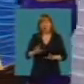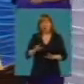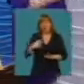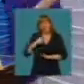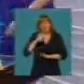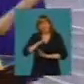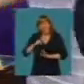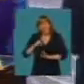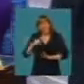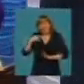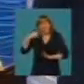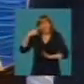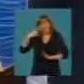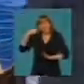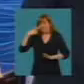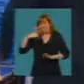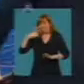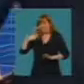demanden.